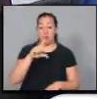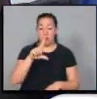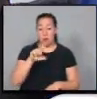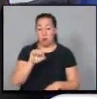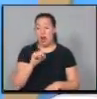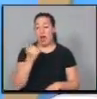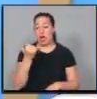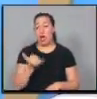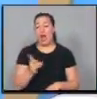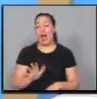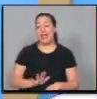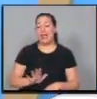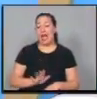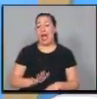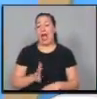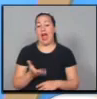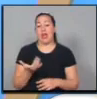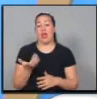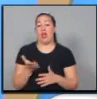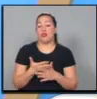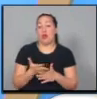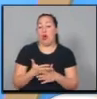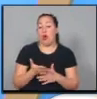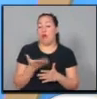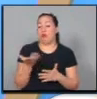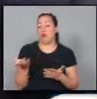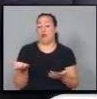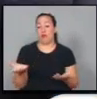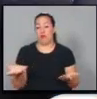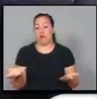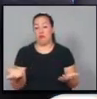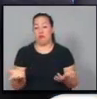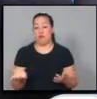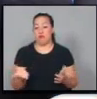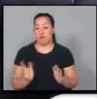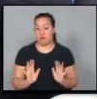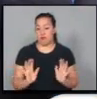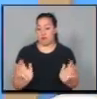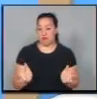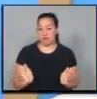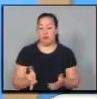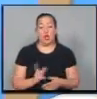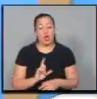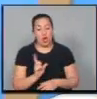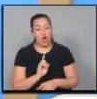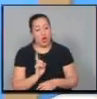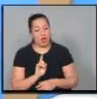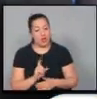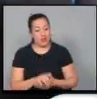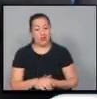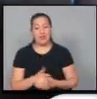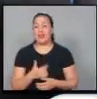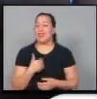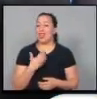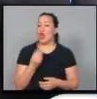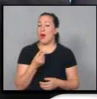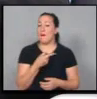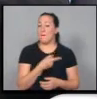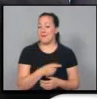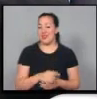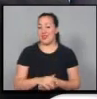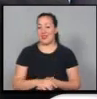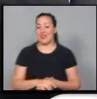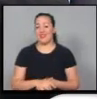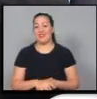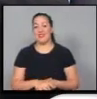de... ¿De qué? De tener una relación. Ah, sí, por supuesto. Digamos, no es una locura. No. Ay, yo le tengo miedo a la cabeza. Sí, viste, a